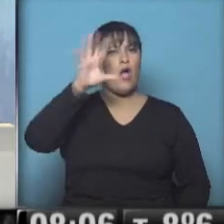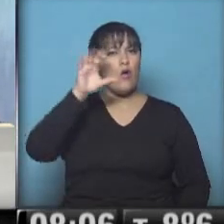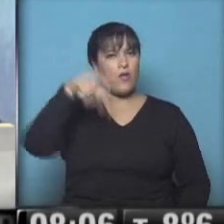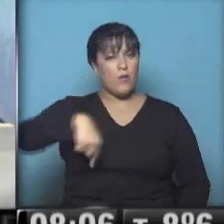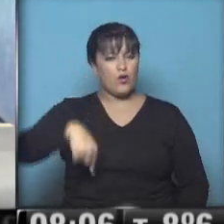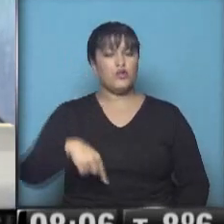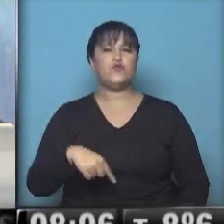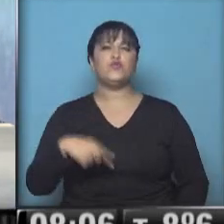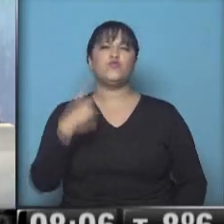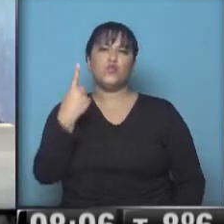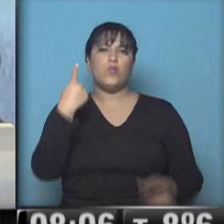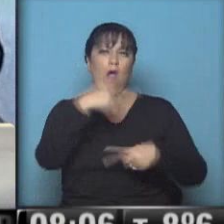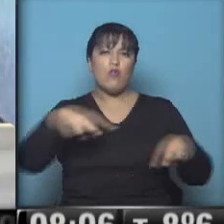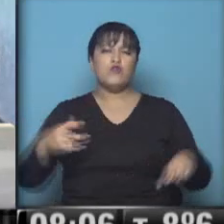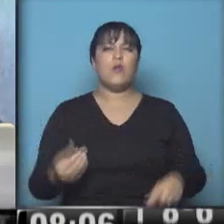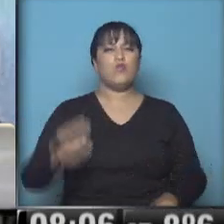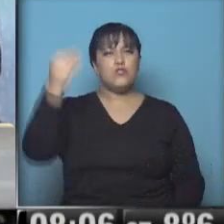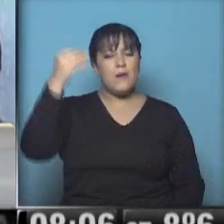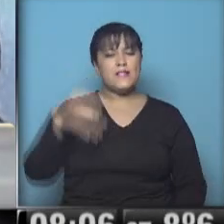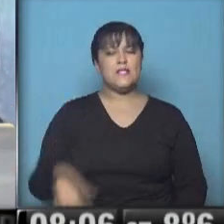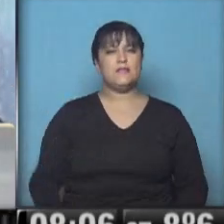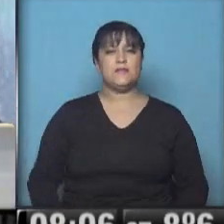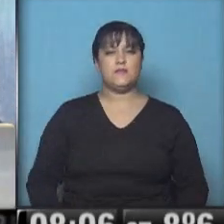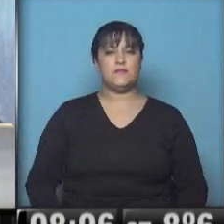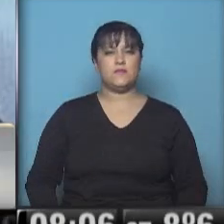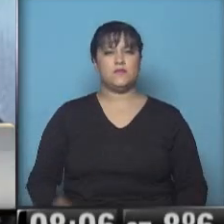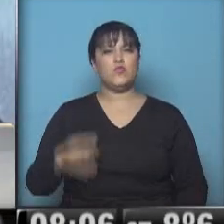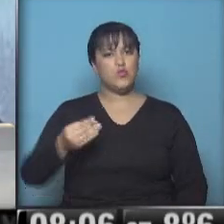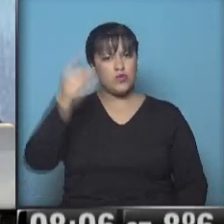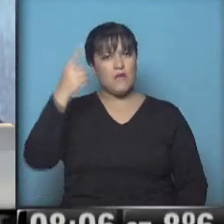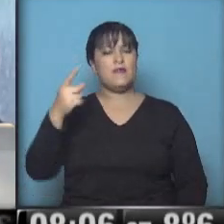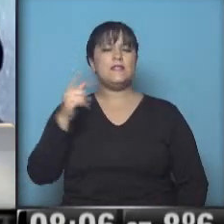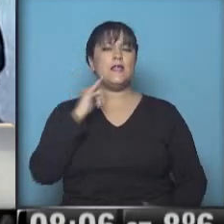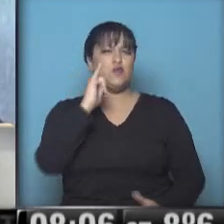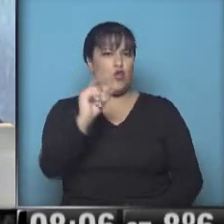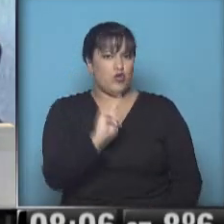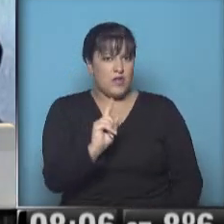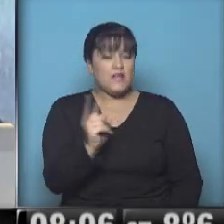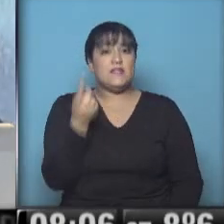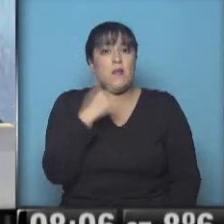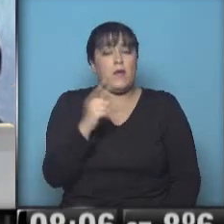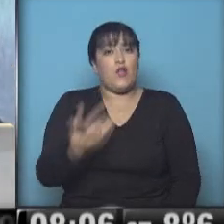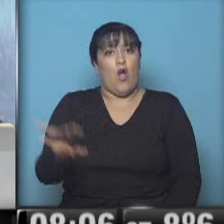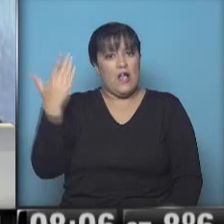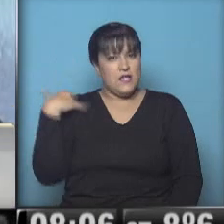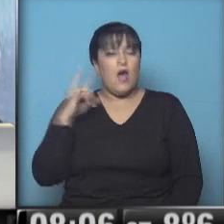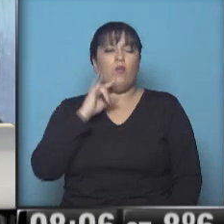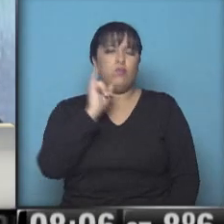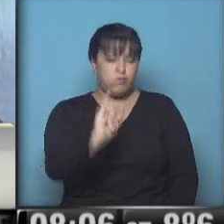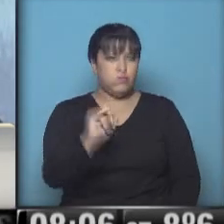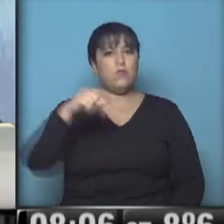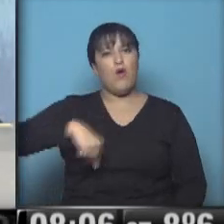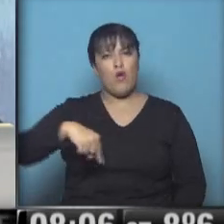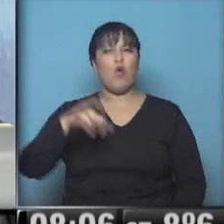que muchas veces no se destaca pero ayer lo dije y creo que en